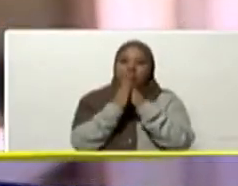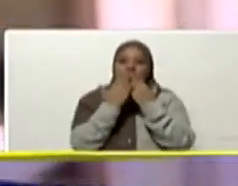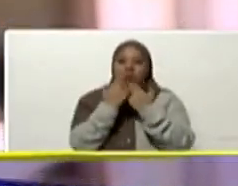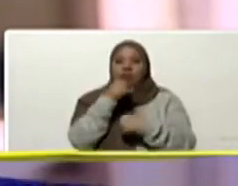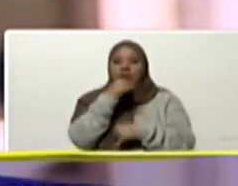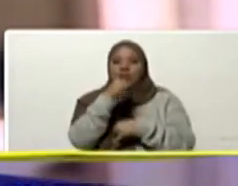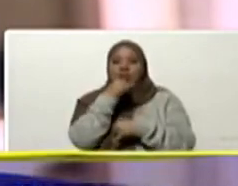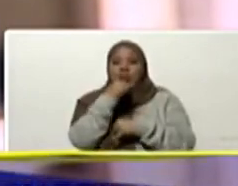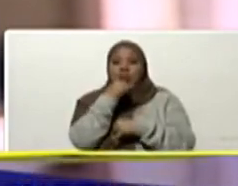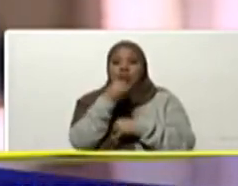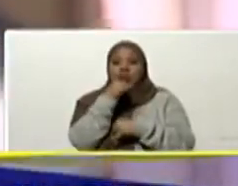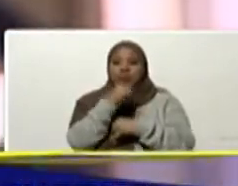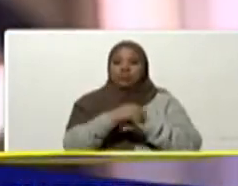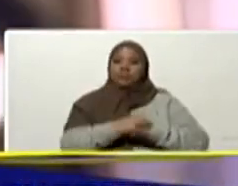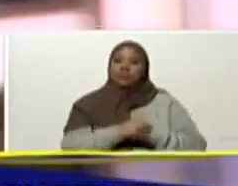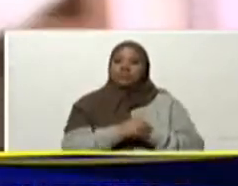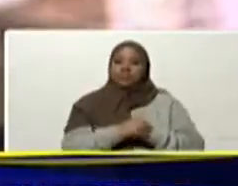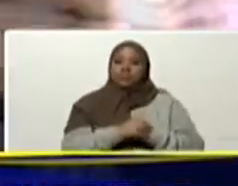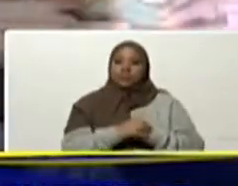Villavoy,